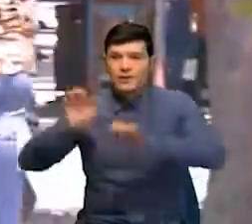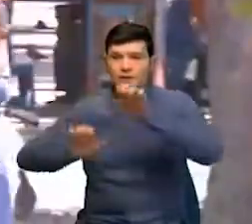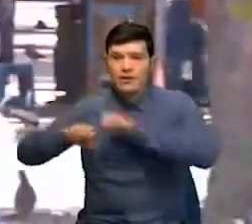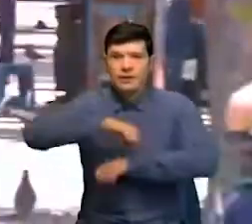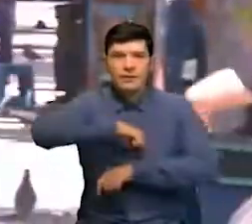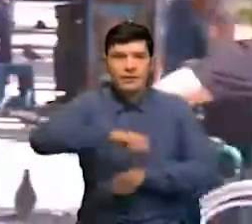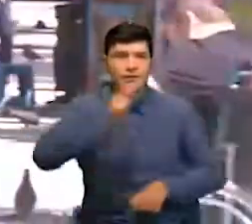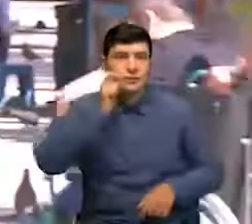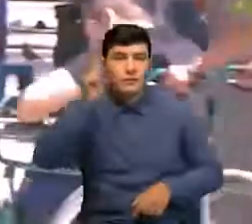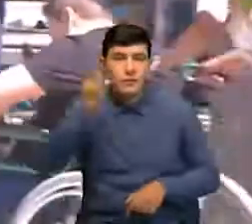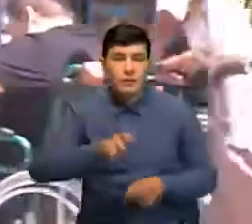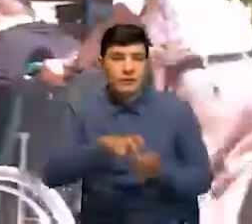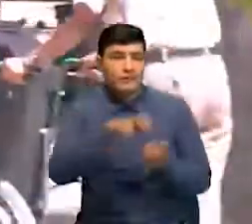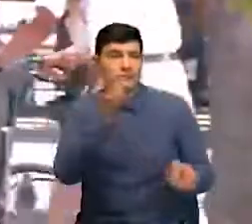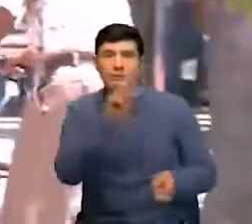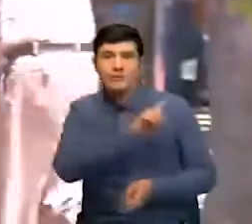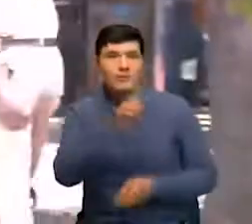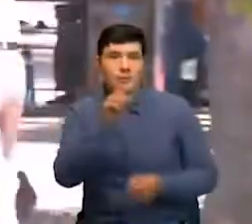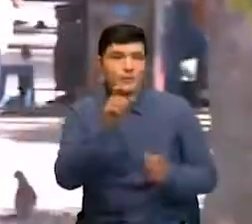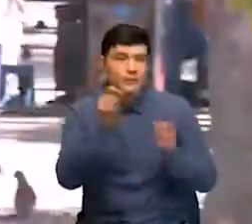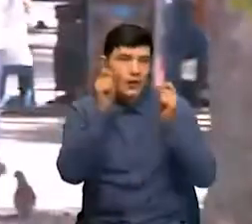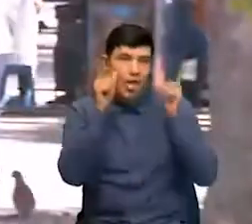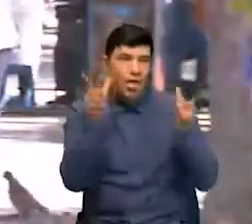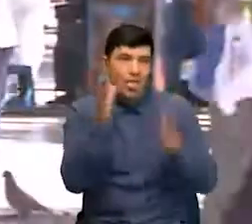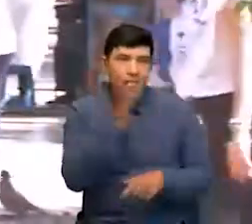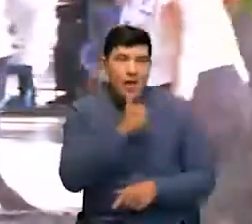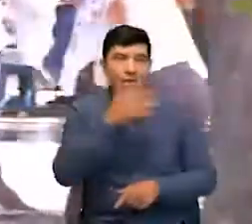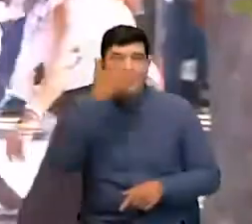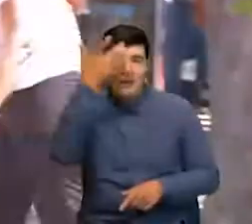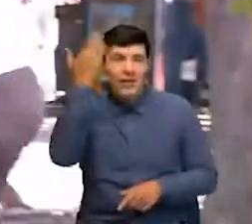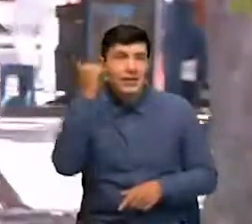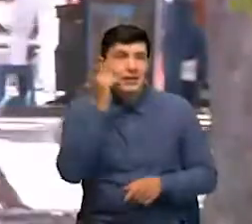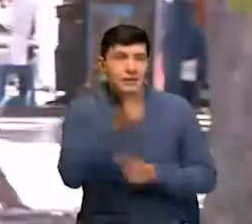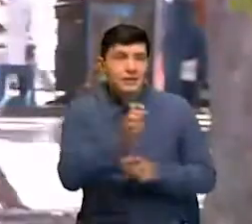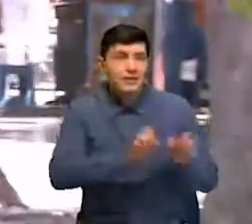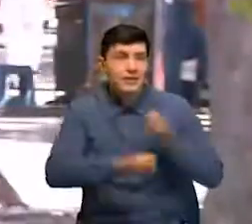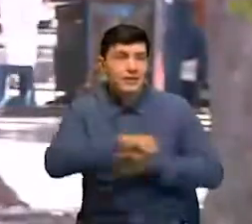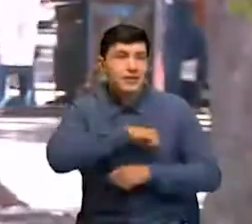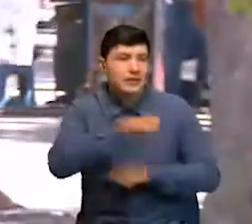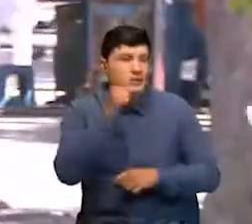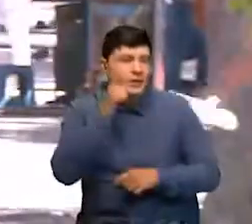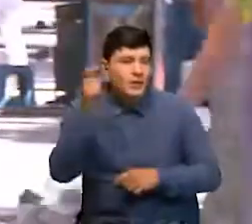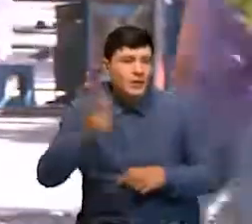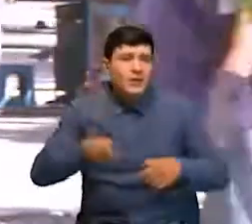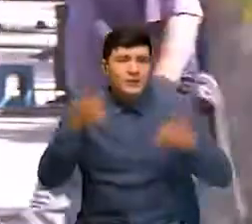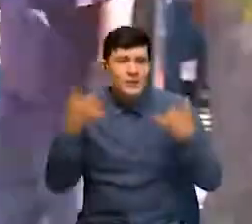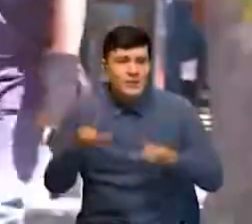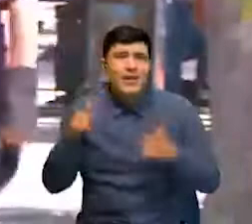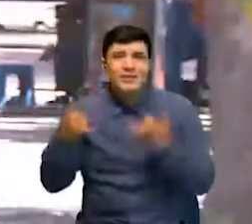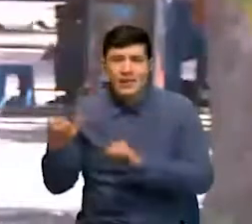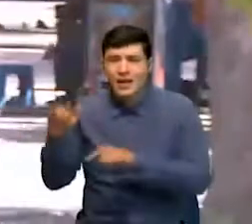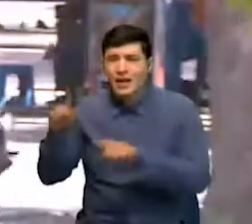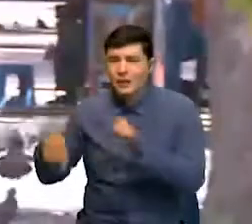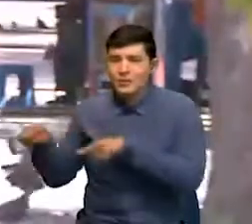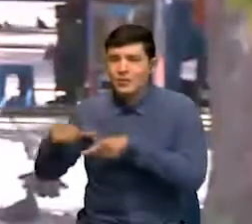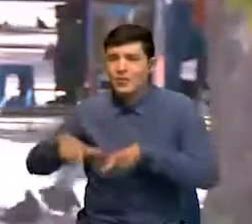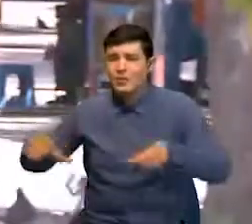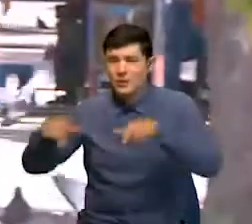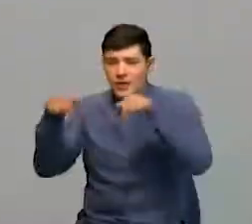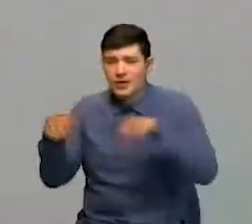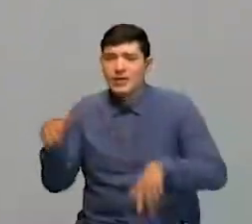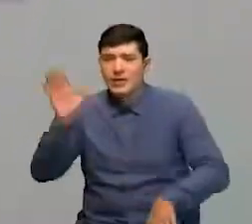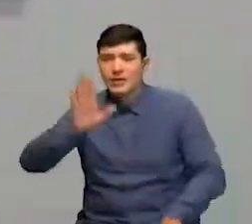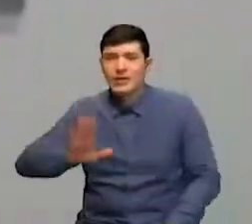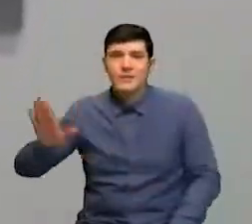no le sorprende esta situación ya que para ellos estas alianzas se han ya en algunas zonas del departamento